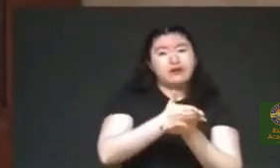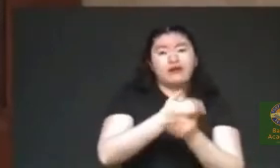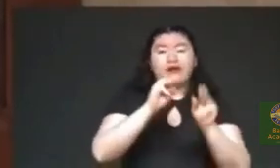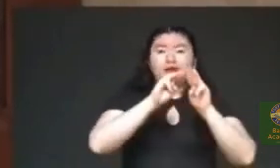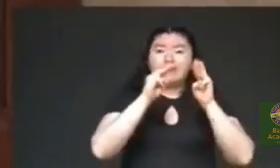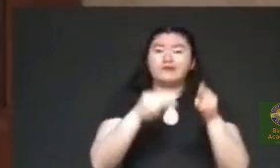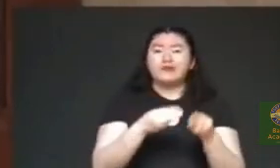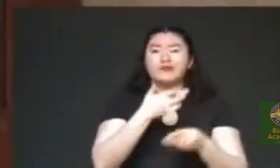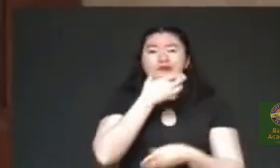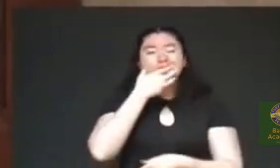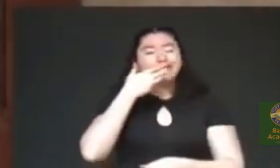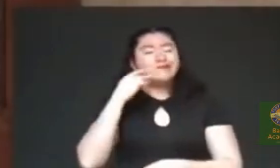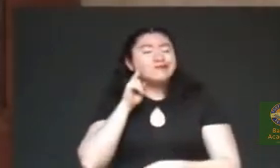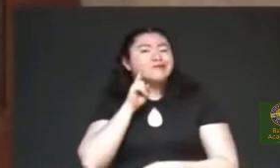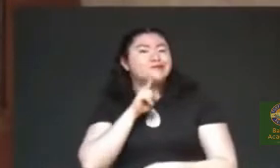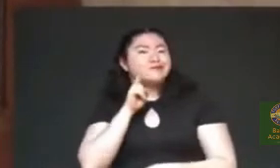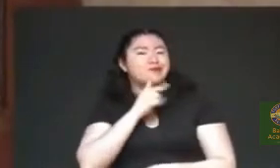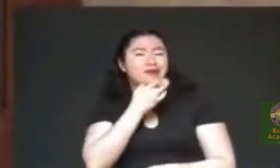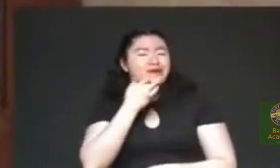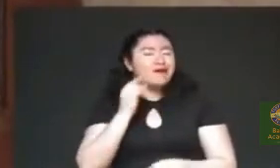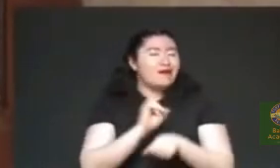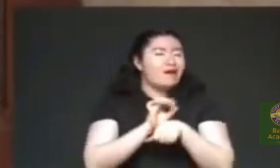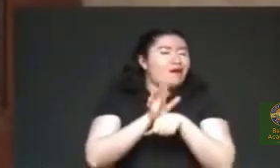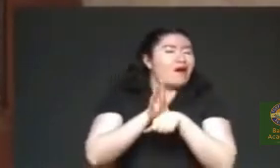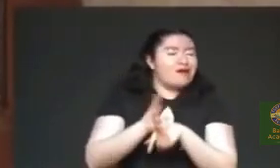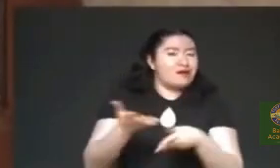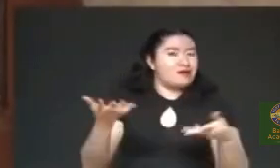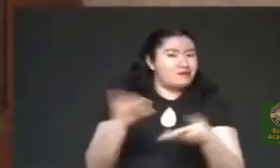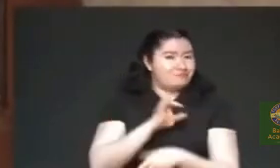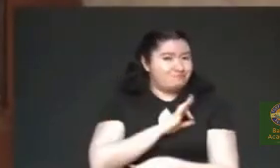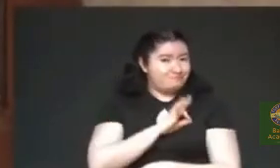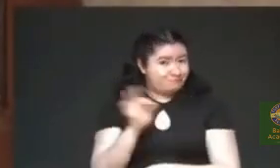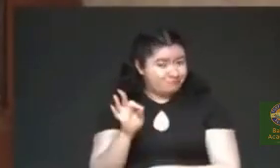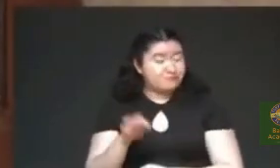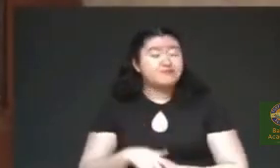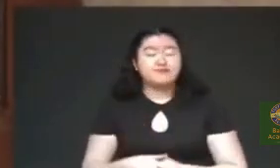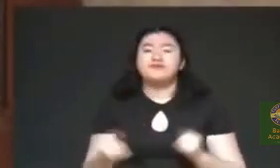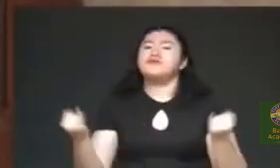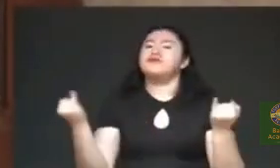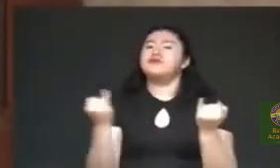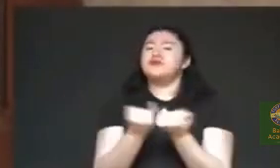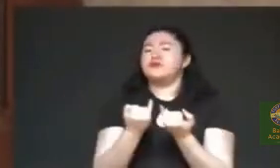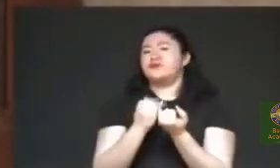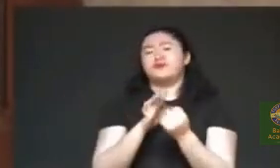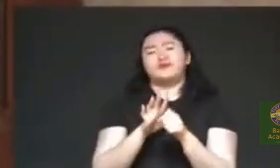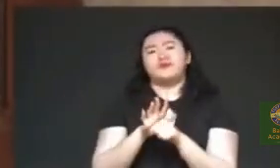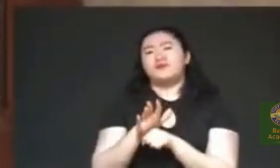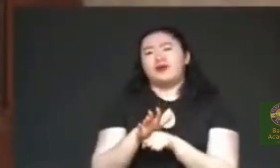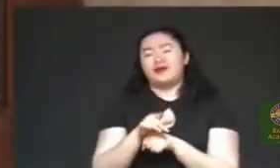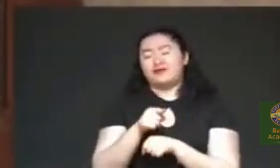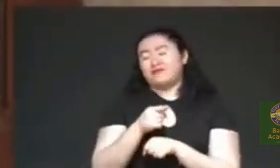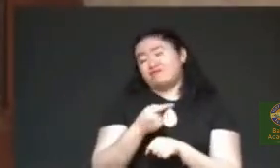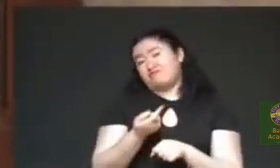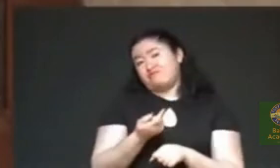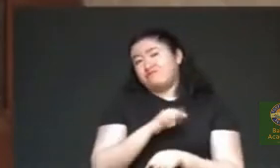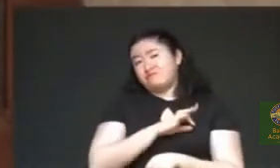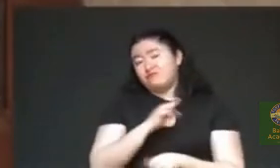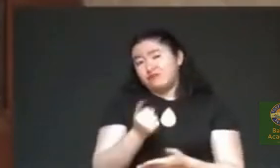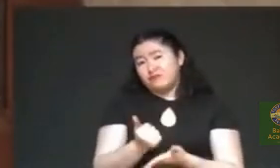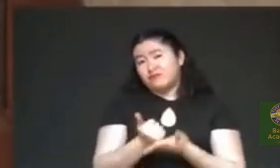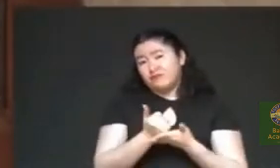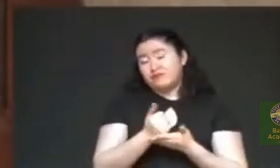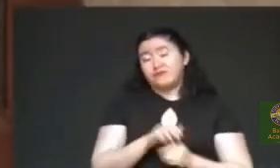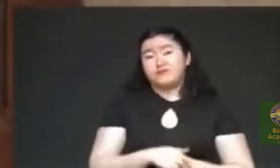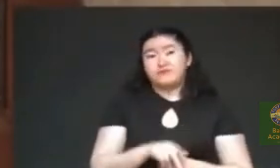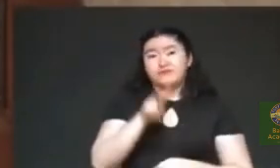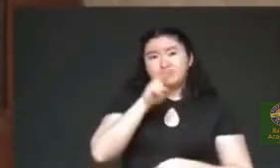grandísimo, más grande que cualquier muestra que pudiera ser mucho menor. Entonces, por eso eso es a lo